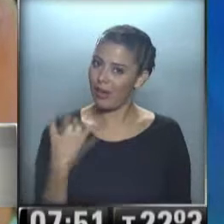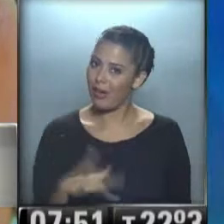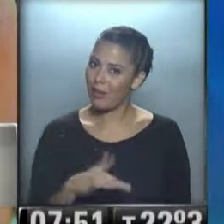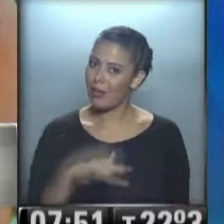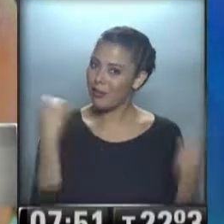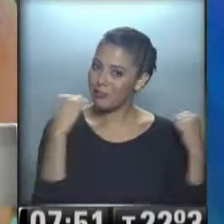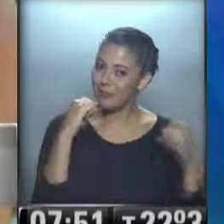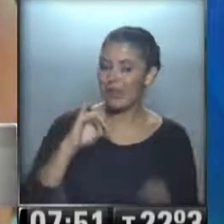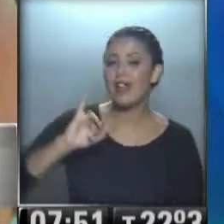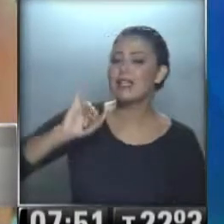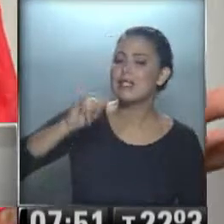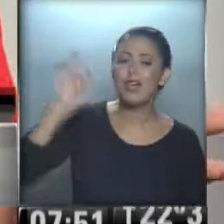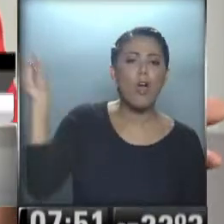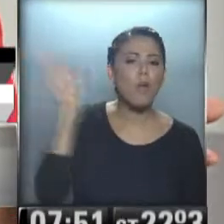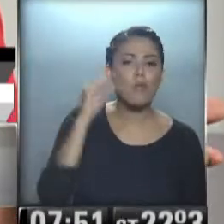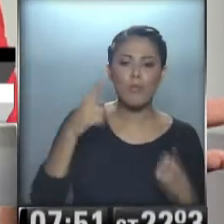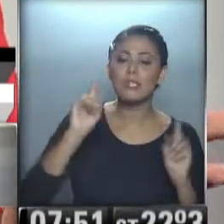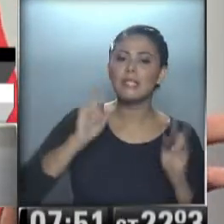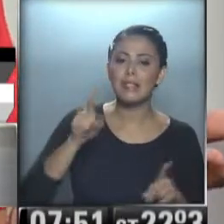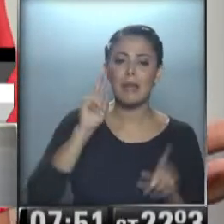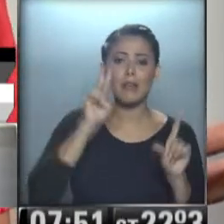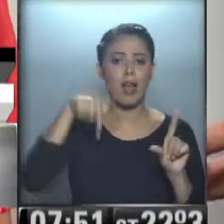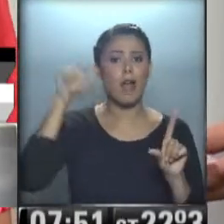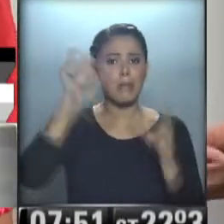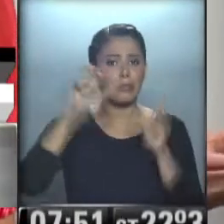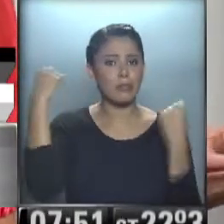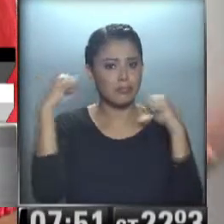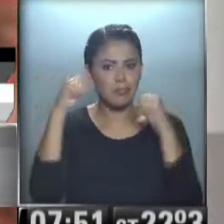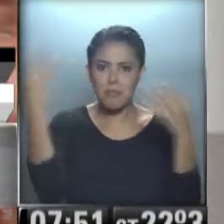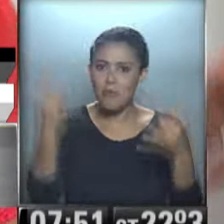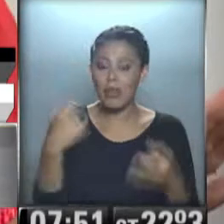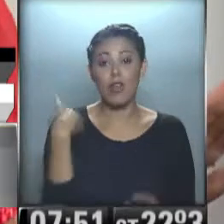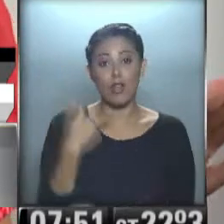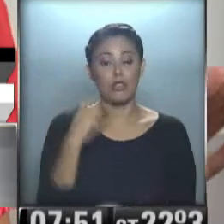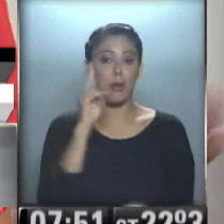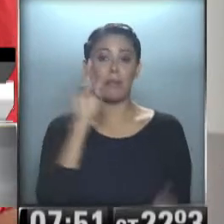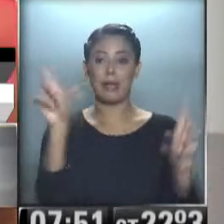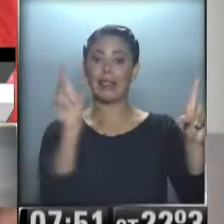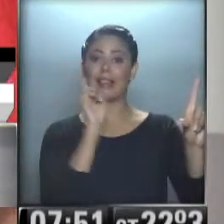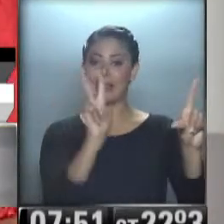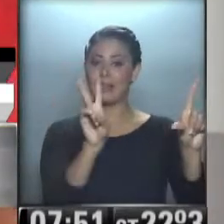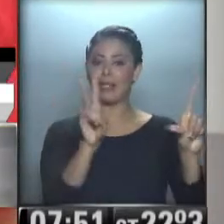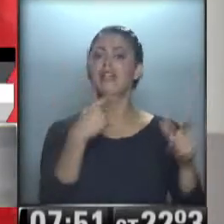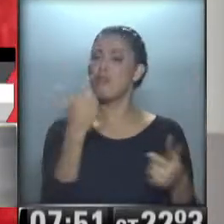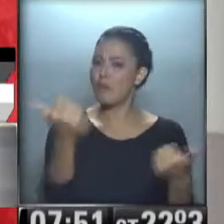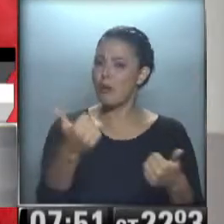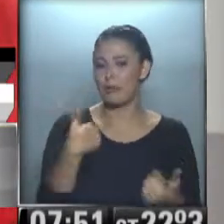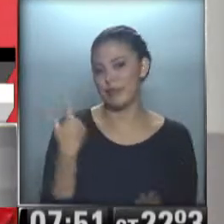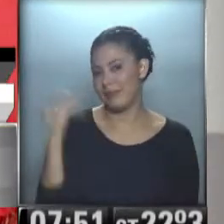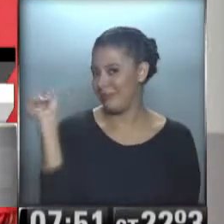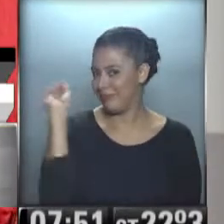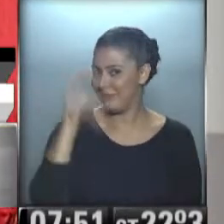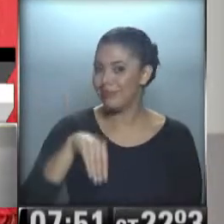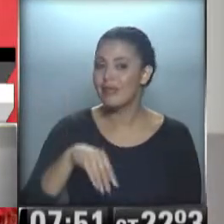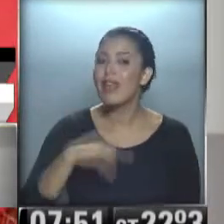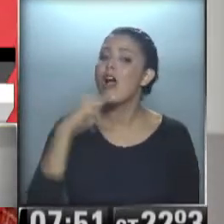ahí, Silvita. Buenísima la música y admirable la actividad física a esta hora de la mañana. Nosotros la vemos por televisión, la destacamos, pero no la hacemos. Es que hoy